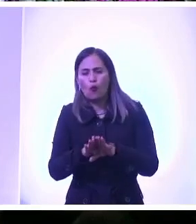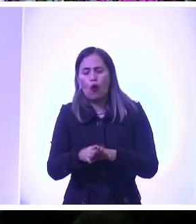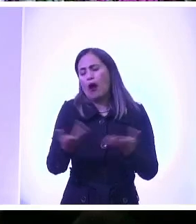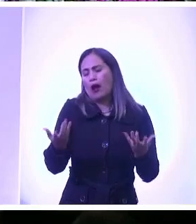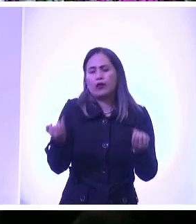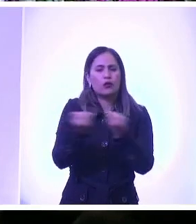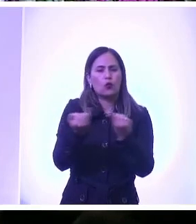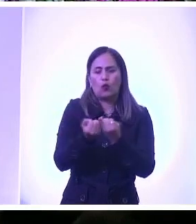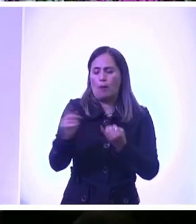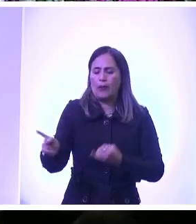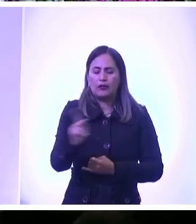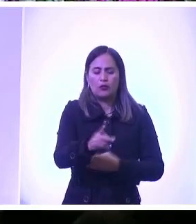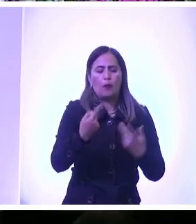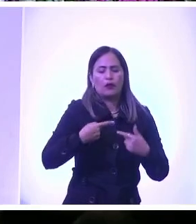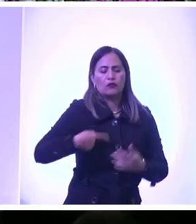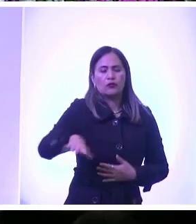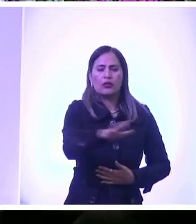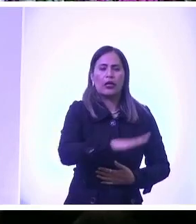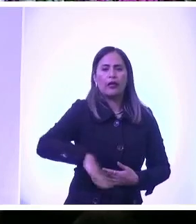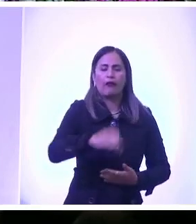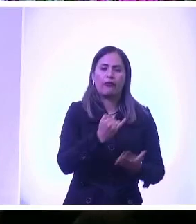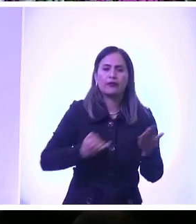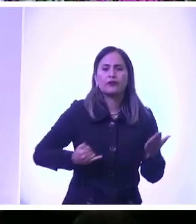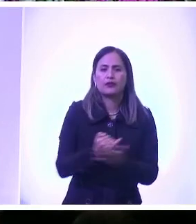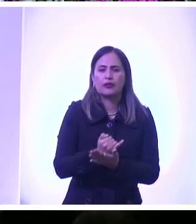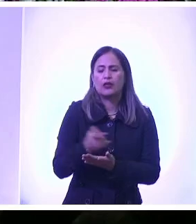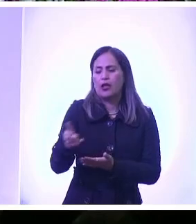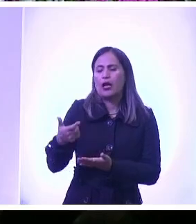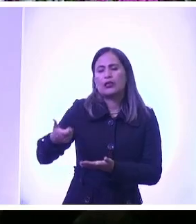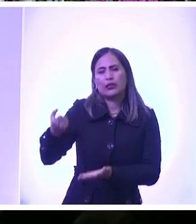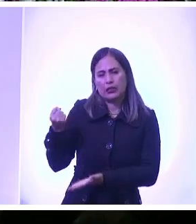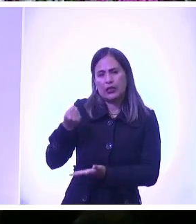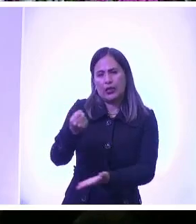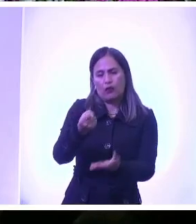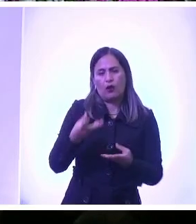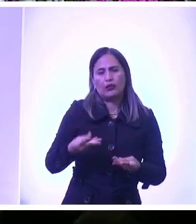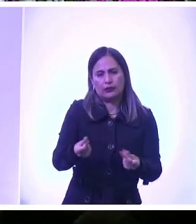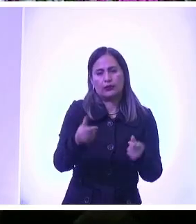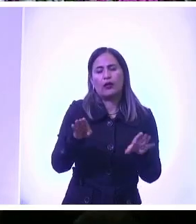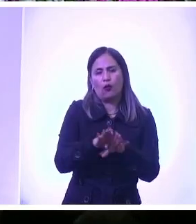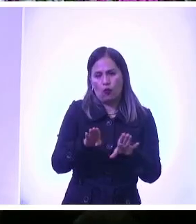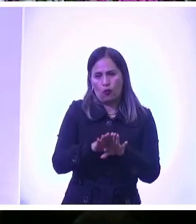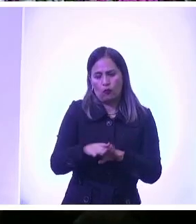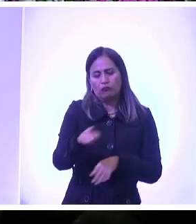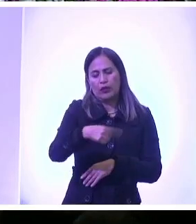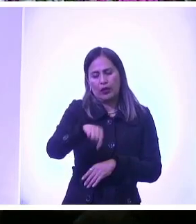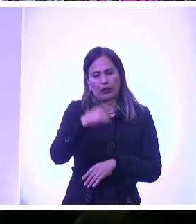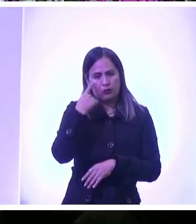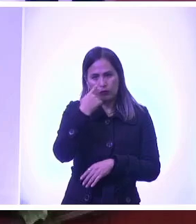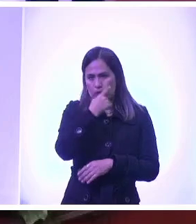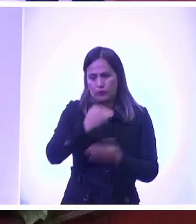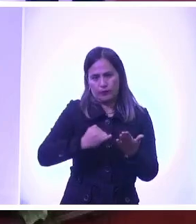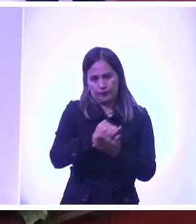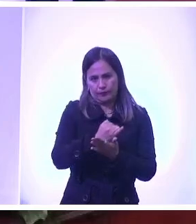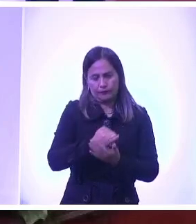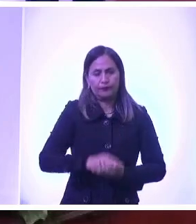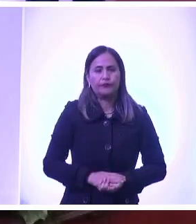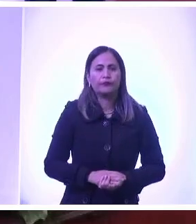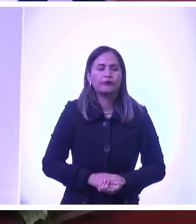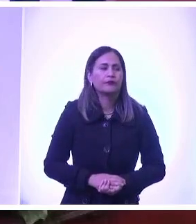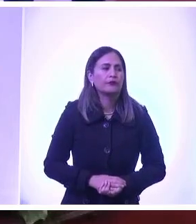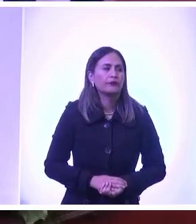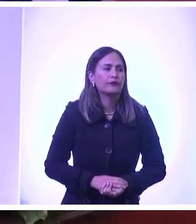decidir qué hace con ese recurso la siguiente por favor